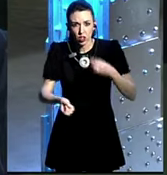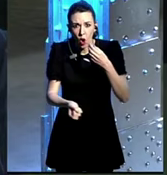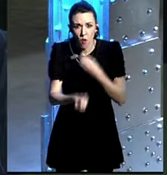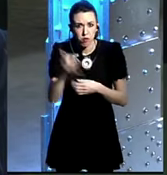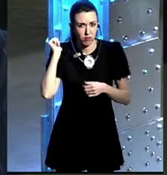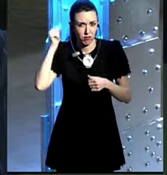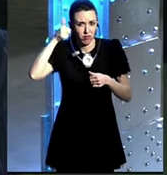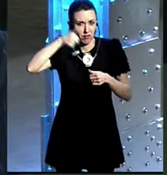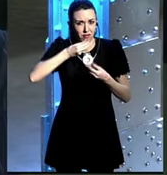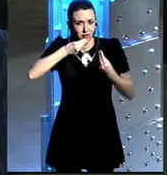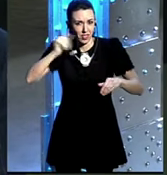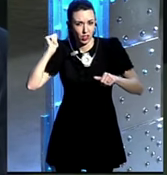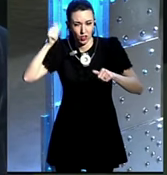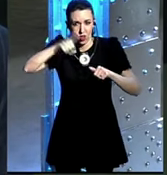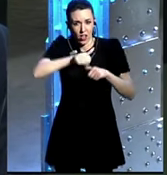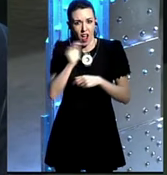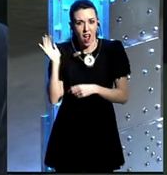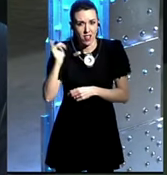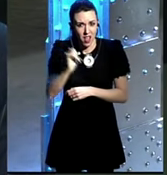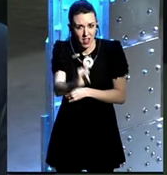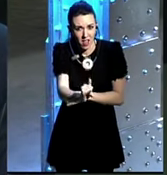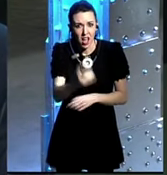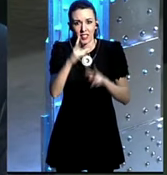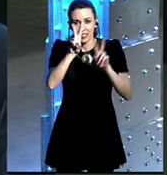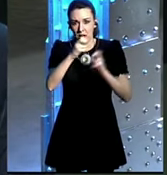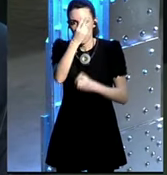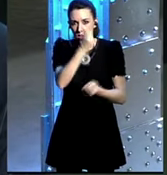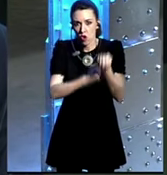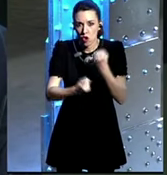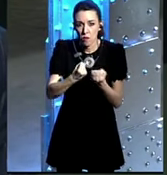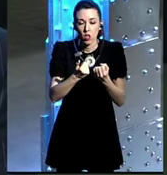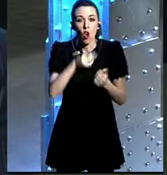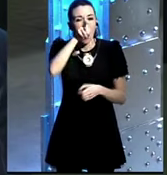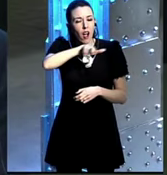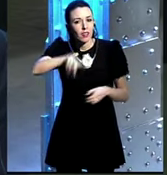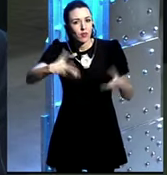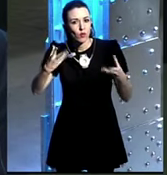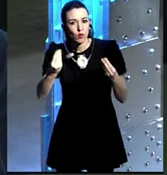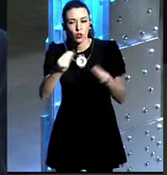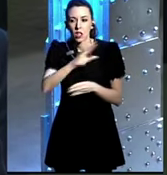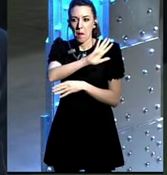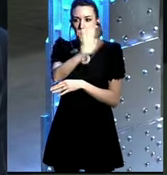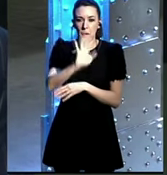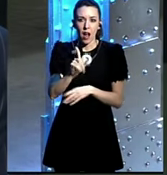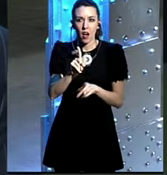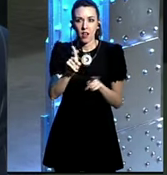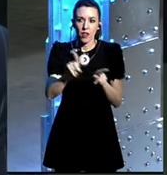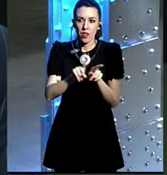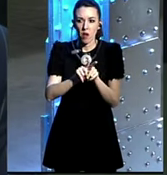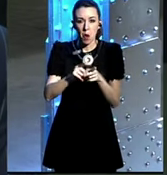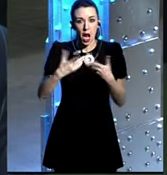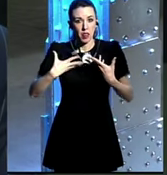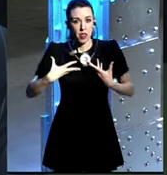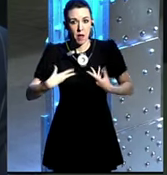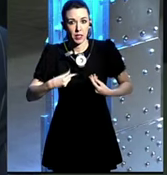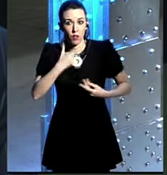a lo largo y ancho de la historia, en el aspecto económico. Hay mucha gente que parece no ser proclive a la